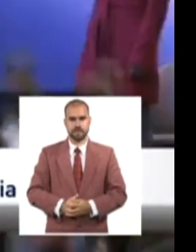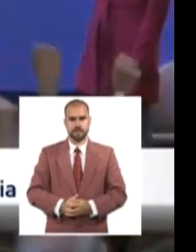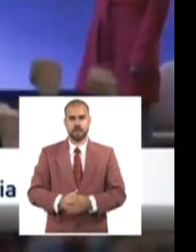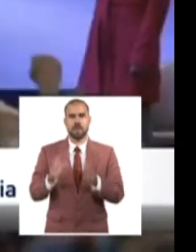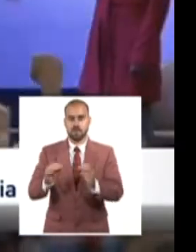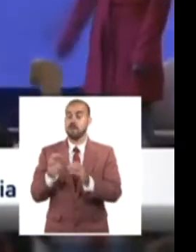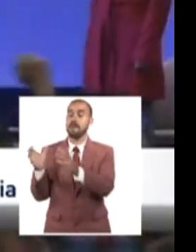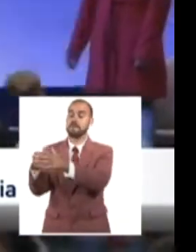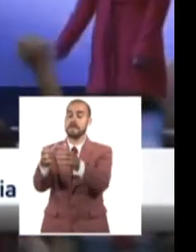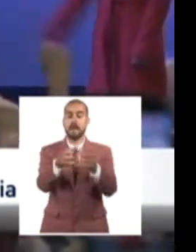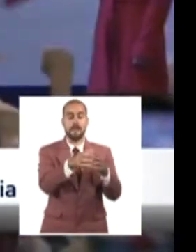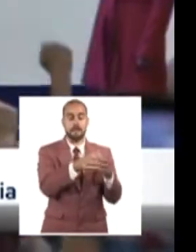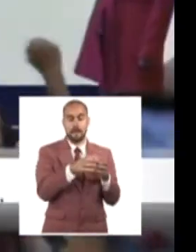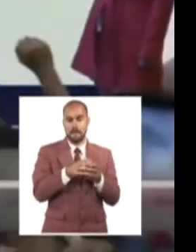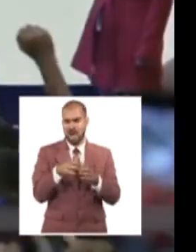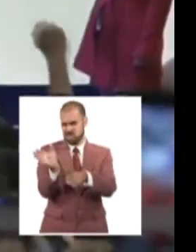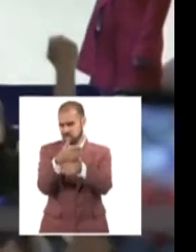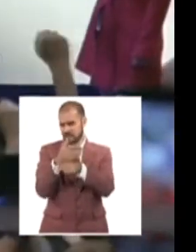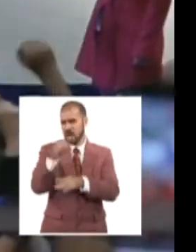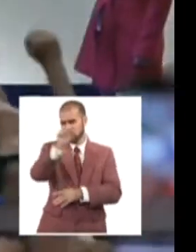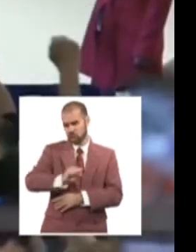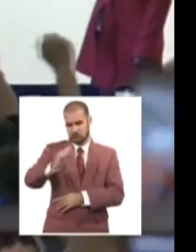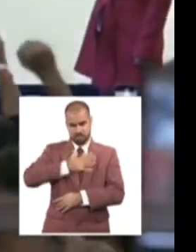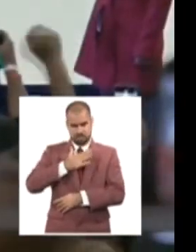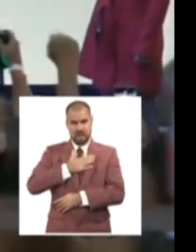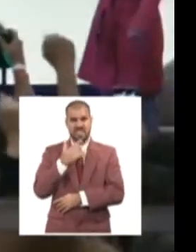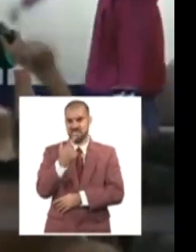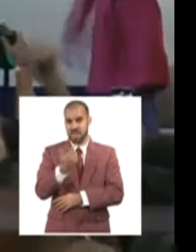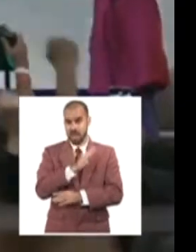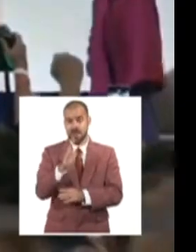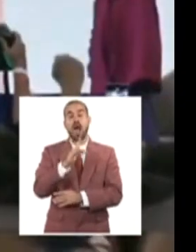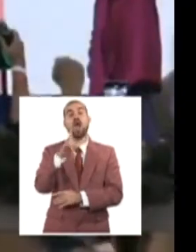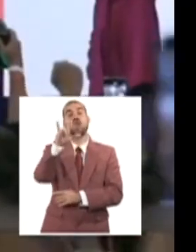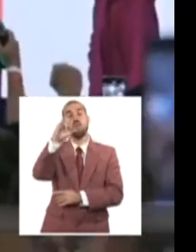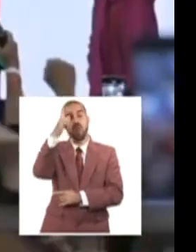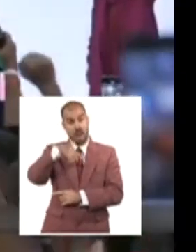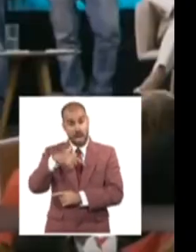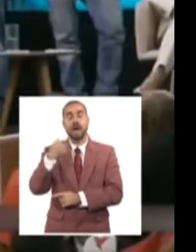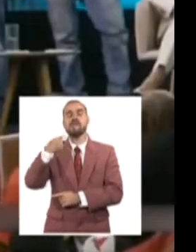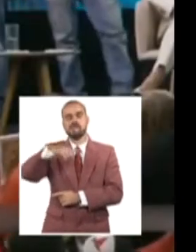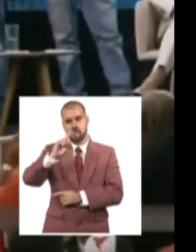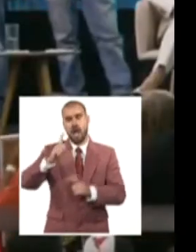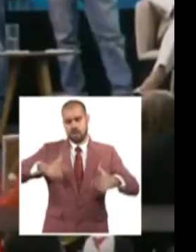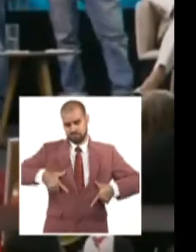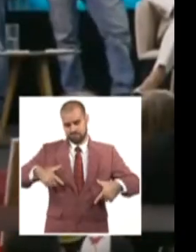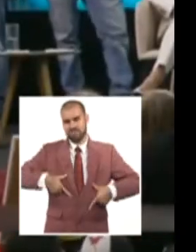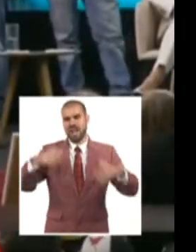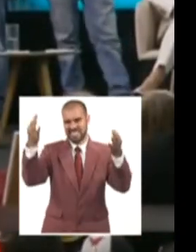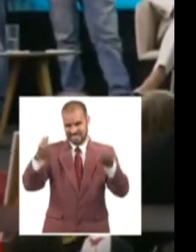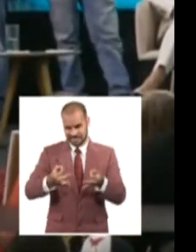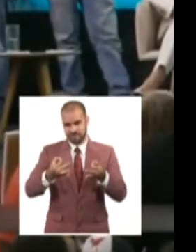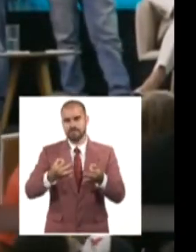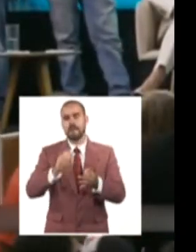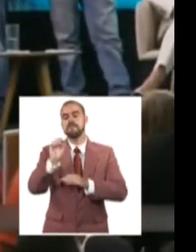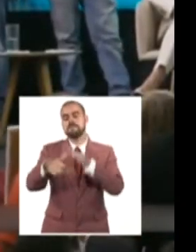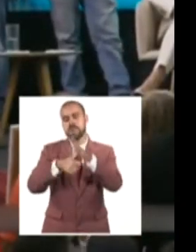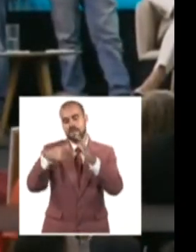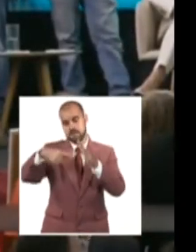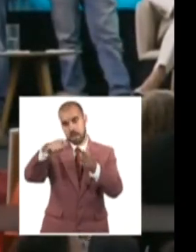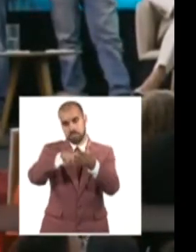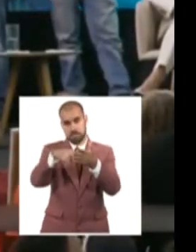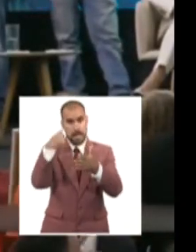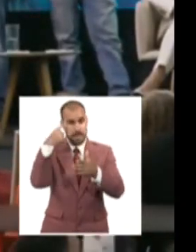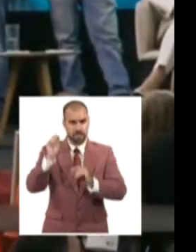lula da silva lanzó oficialmente su candidatura a la presidencia de brasil a sus 76 años lula quien